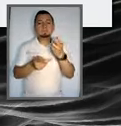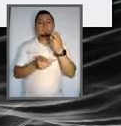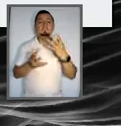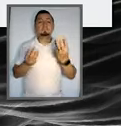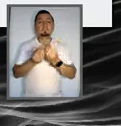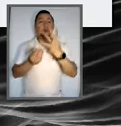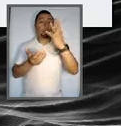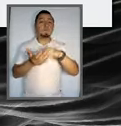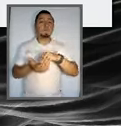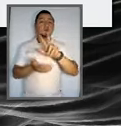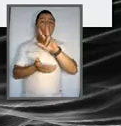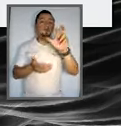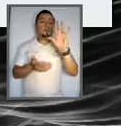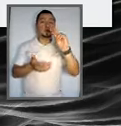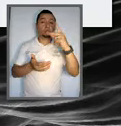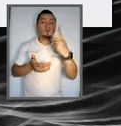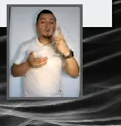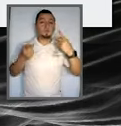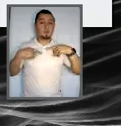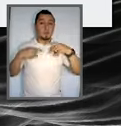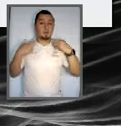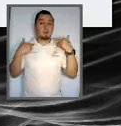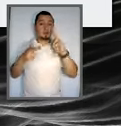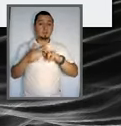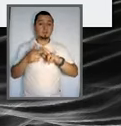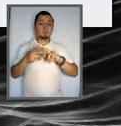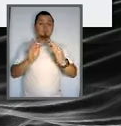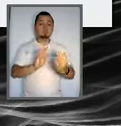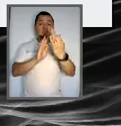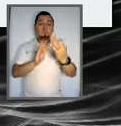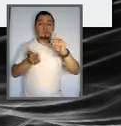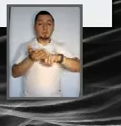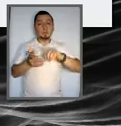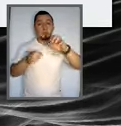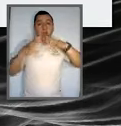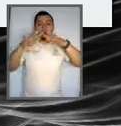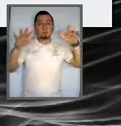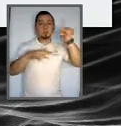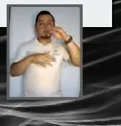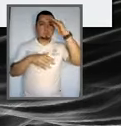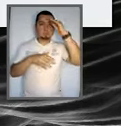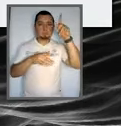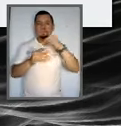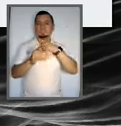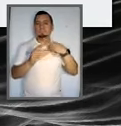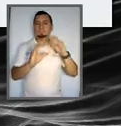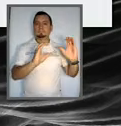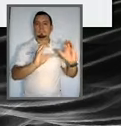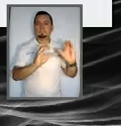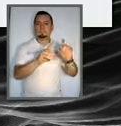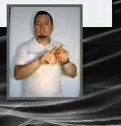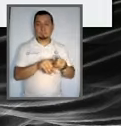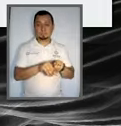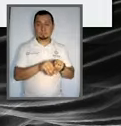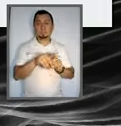hay 4,851 compañeros que aún están frente a grupo y por supuesto hay que pensar en ellos y cuidarlos. El